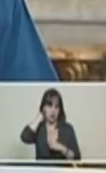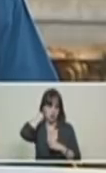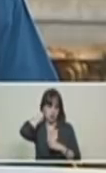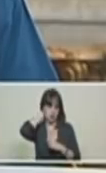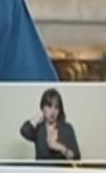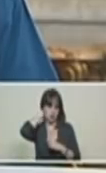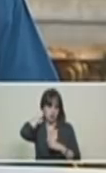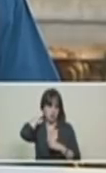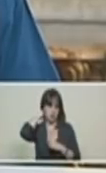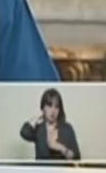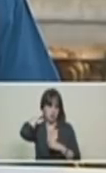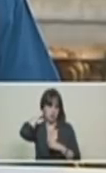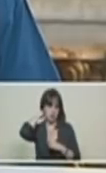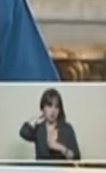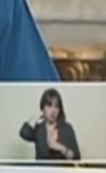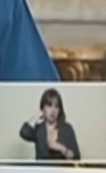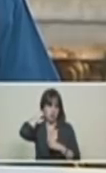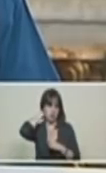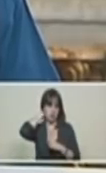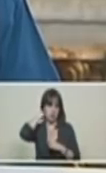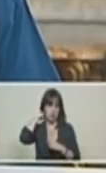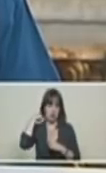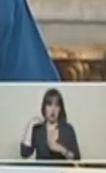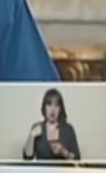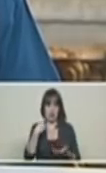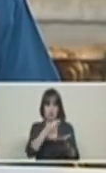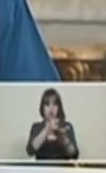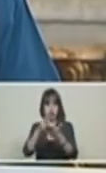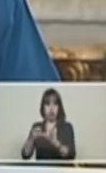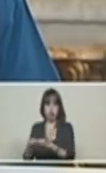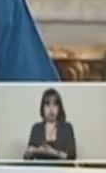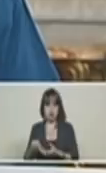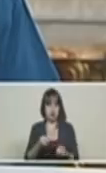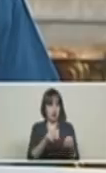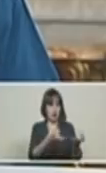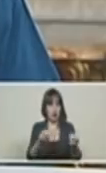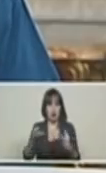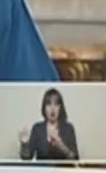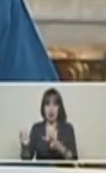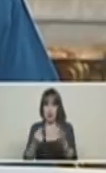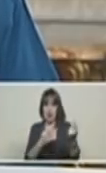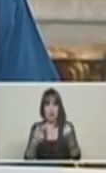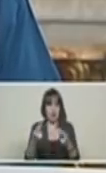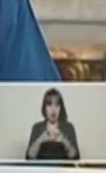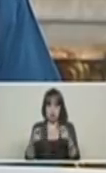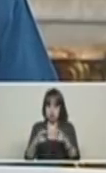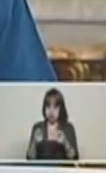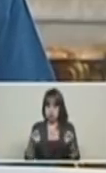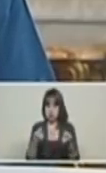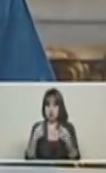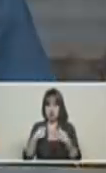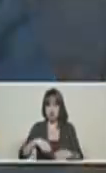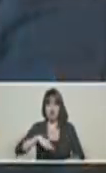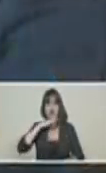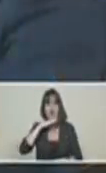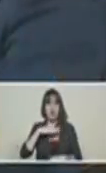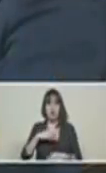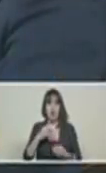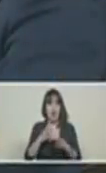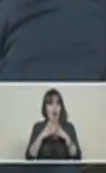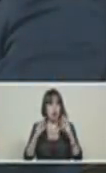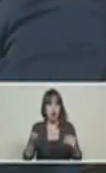bueno, a pesar de que se ha distribuido el dinero suficiente a todos los